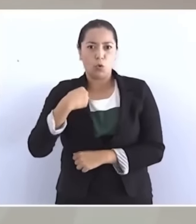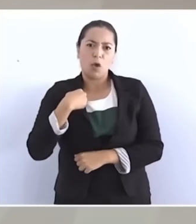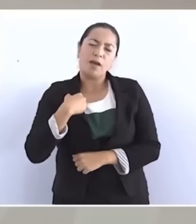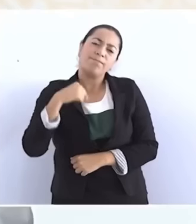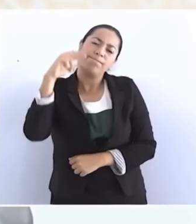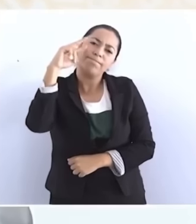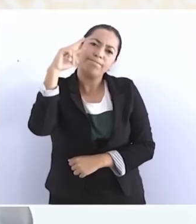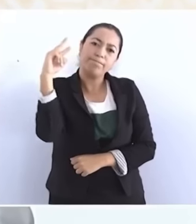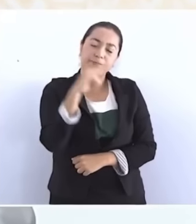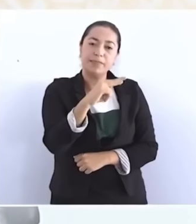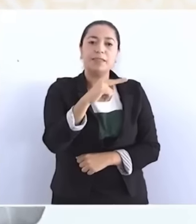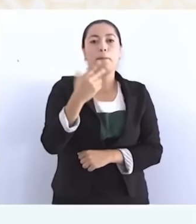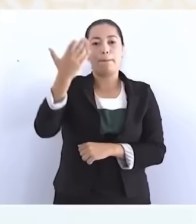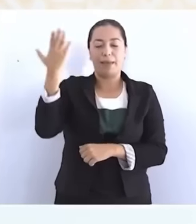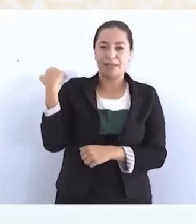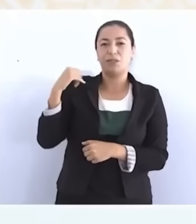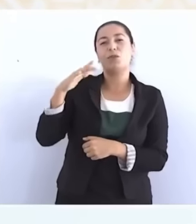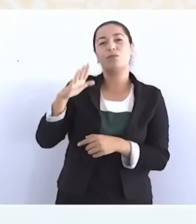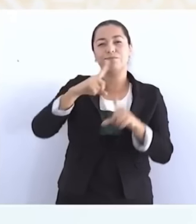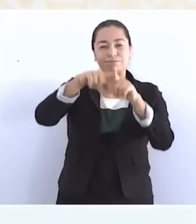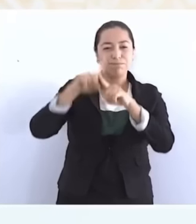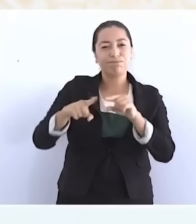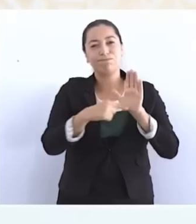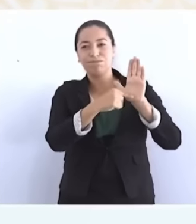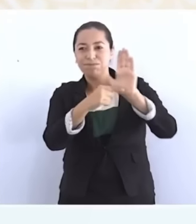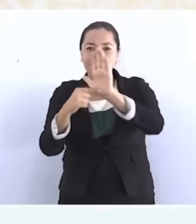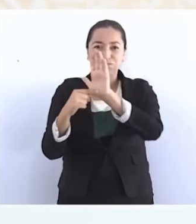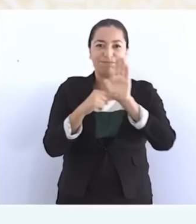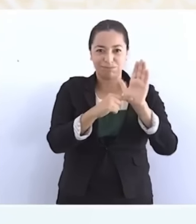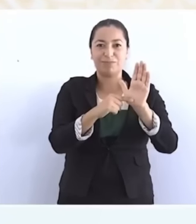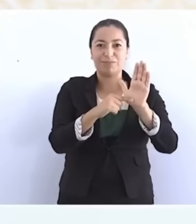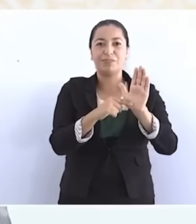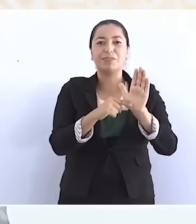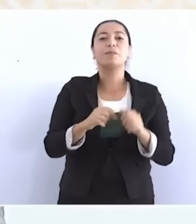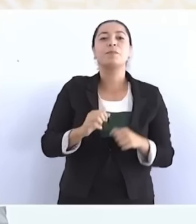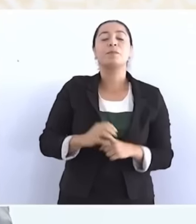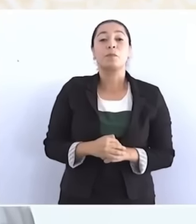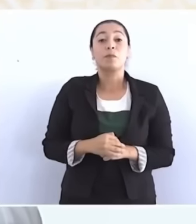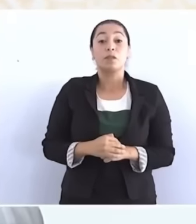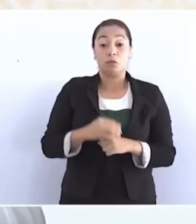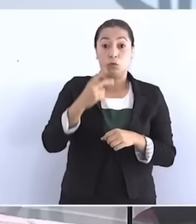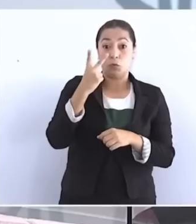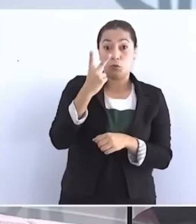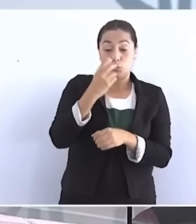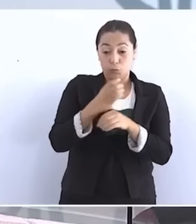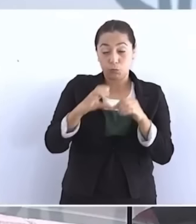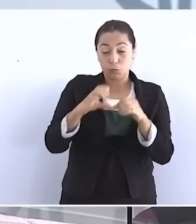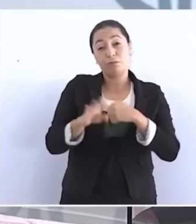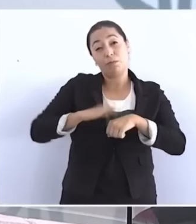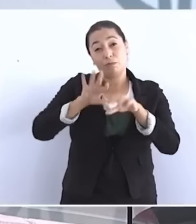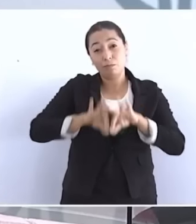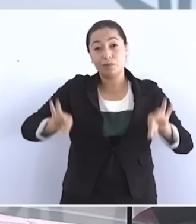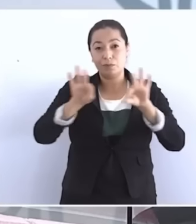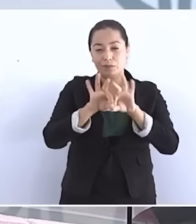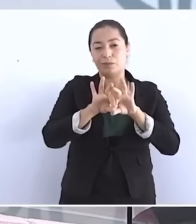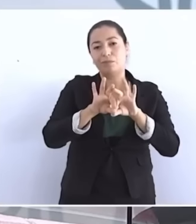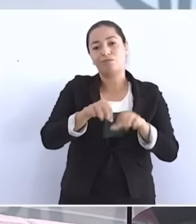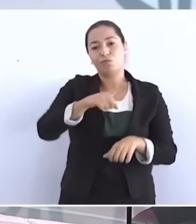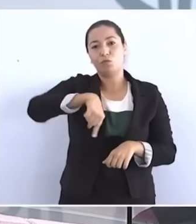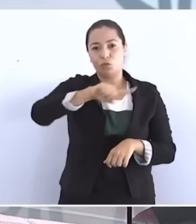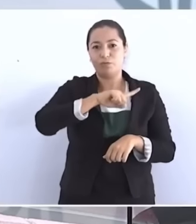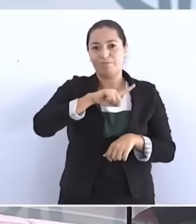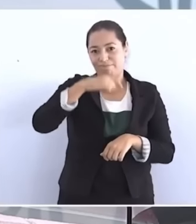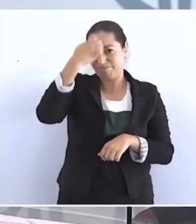que había 2 cosas fundamentales que estábamos viviendo. Una,